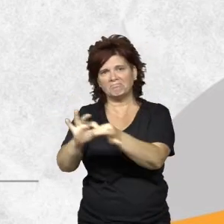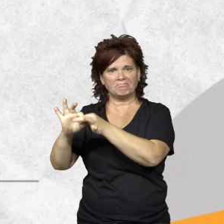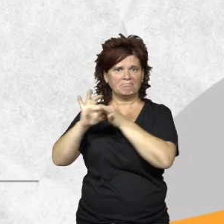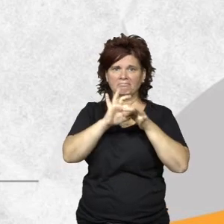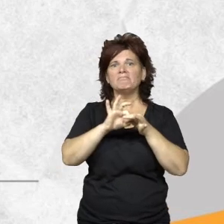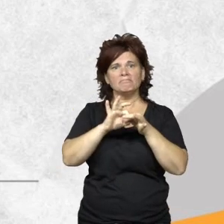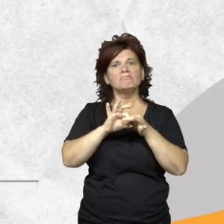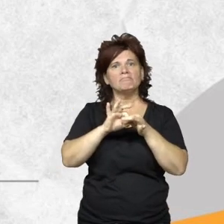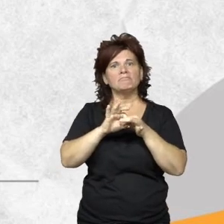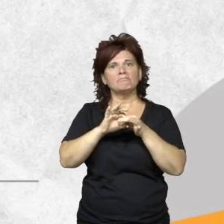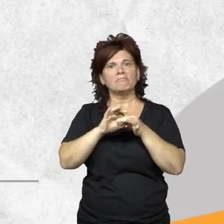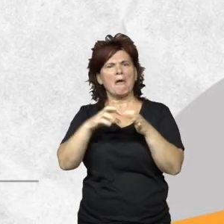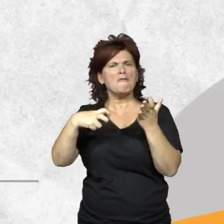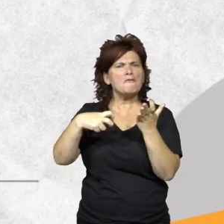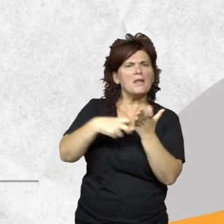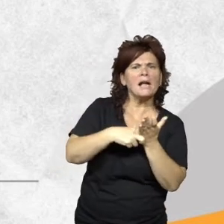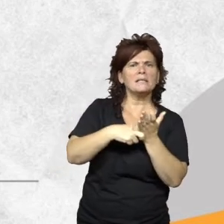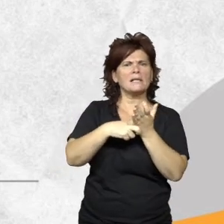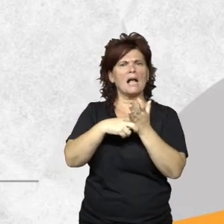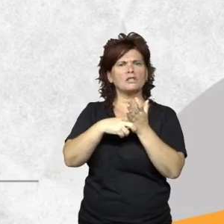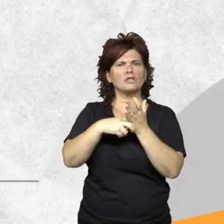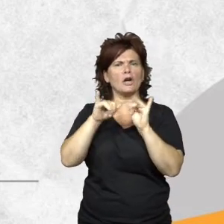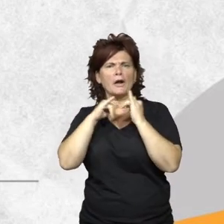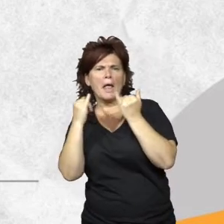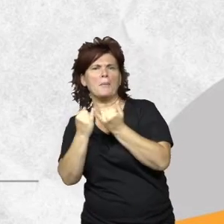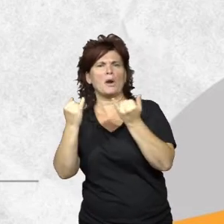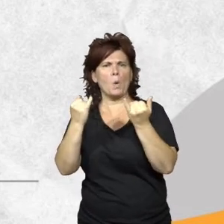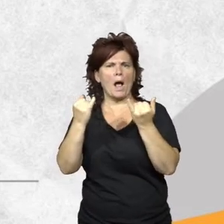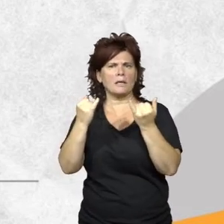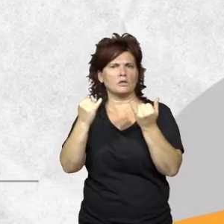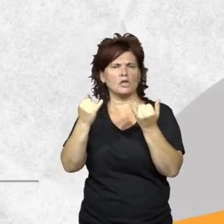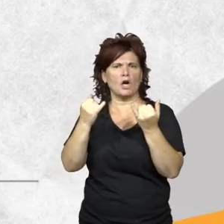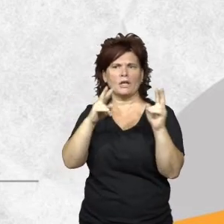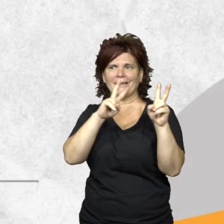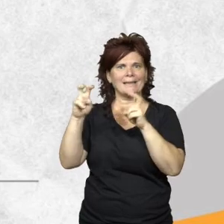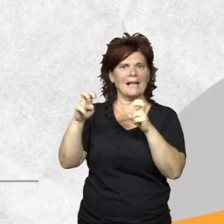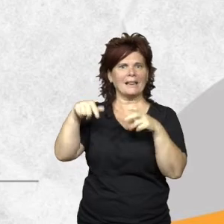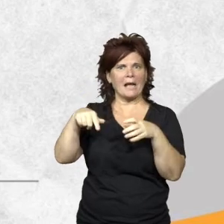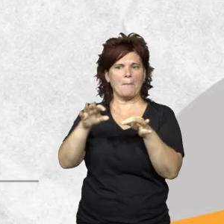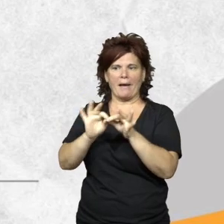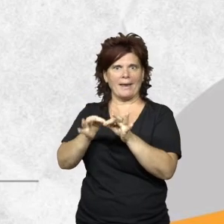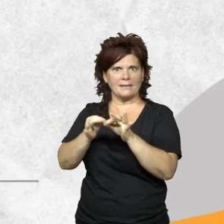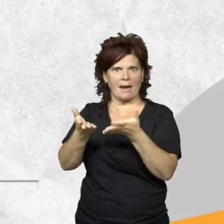la fiscalización y evaluación de muchas actividades productivas dentro de la isla.